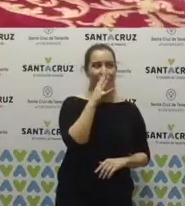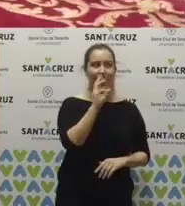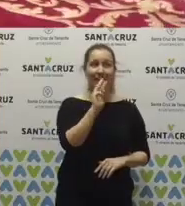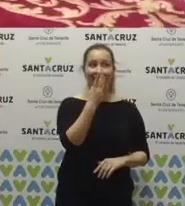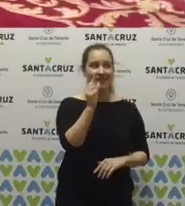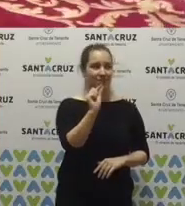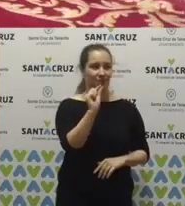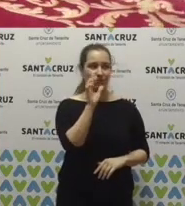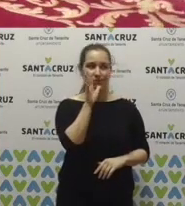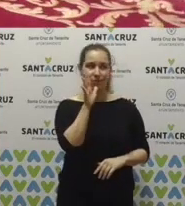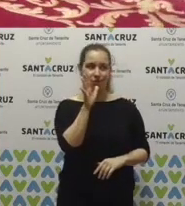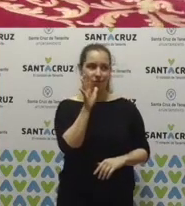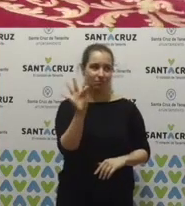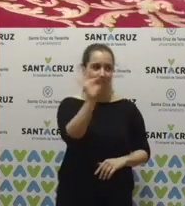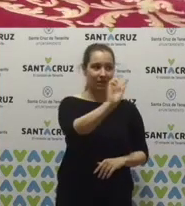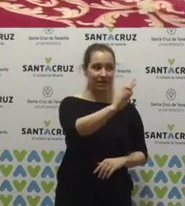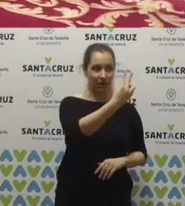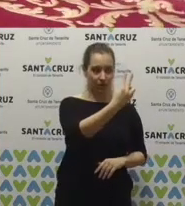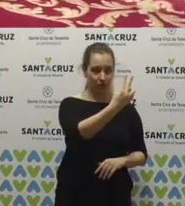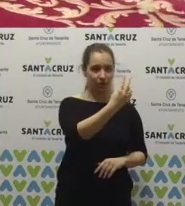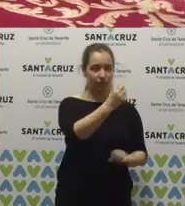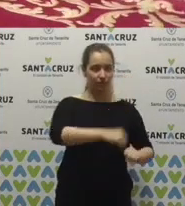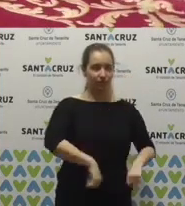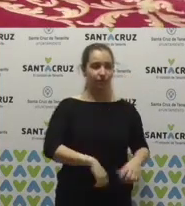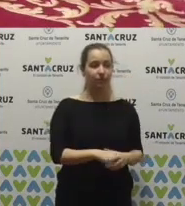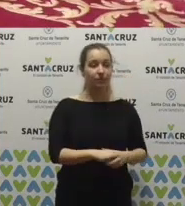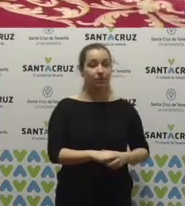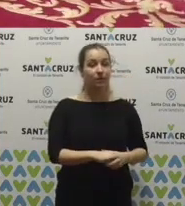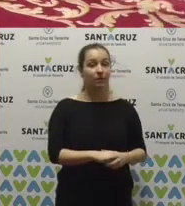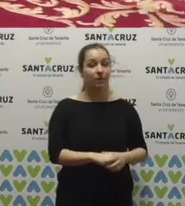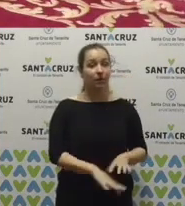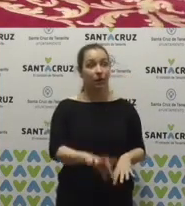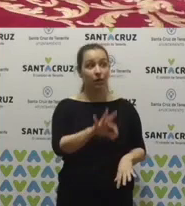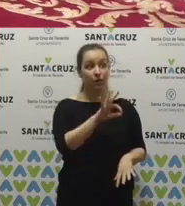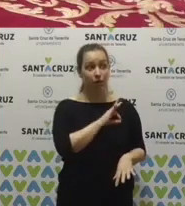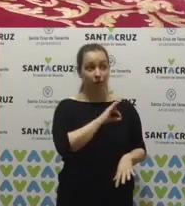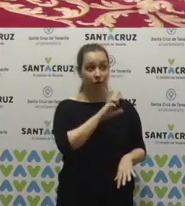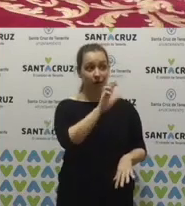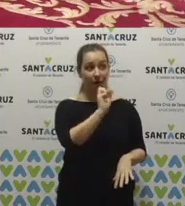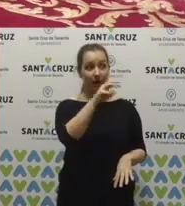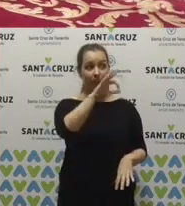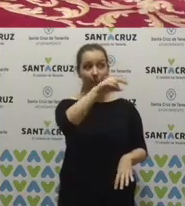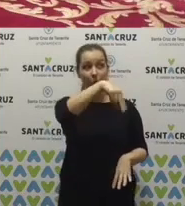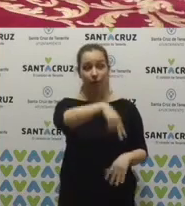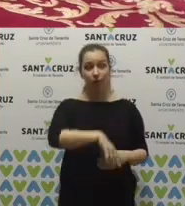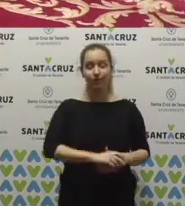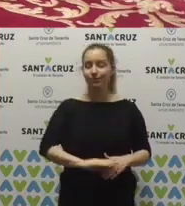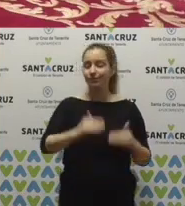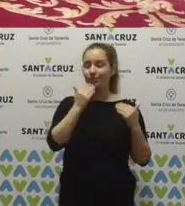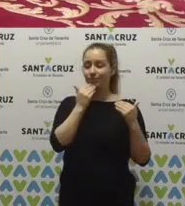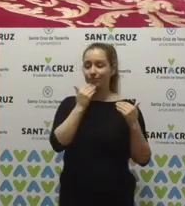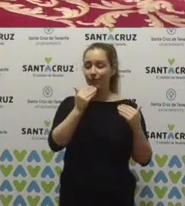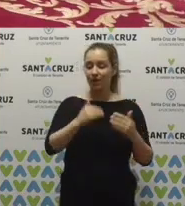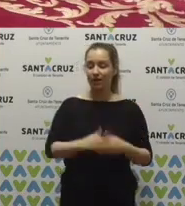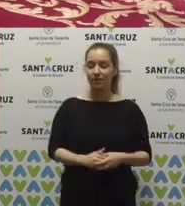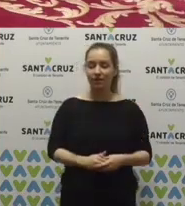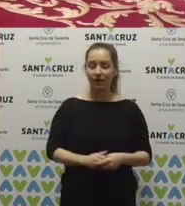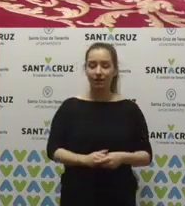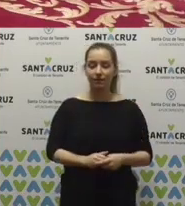sino que no hizo uso de la primera son ramas muchas gracias